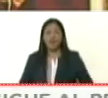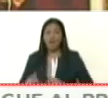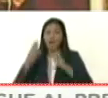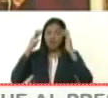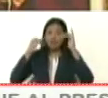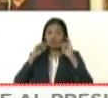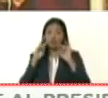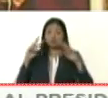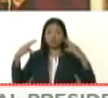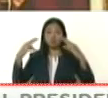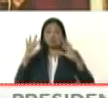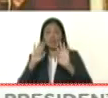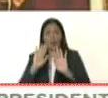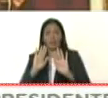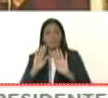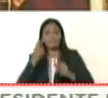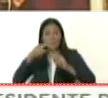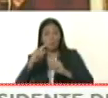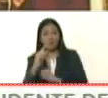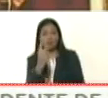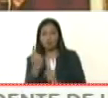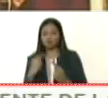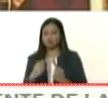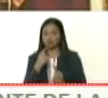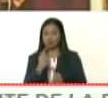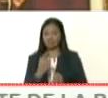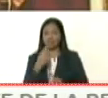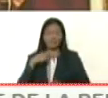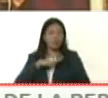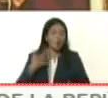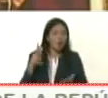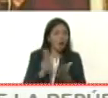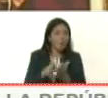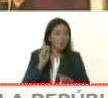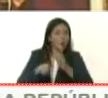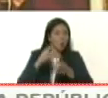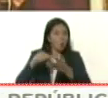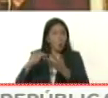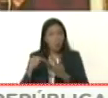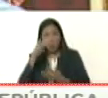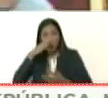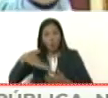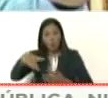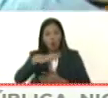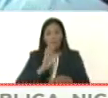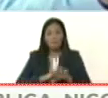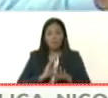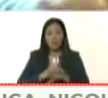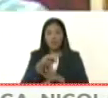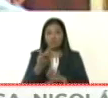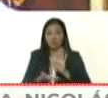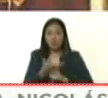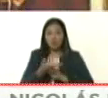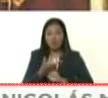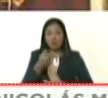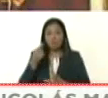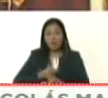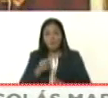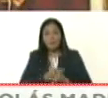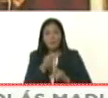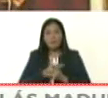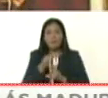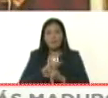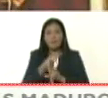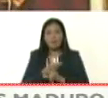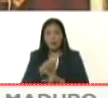Atención, ya vamos para allá. Pero primero lo primero, quiero aprobar los recursos al pueblo. Porque está bien, esa batalla hay que darla, sus denuncias.